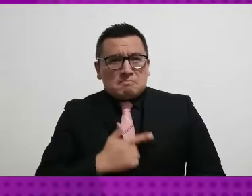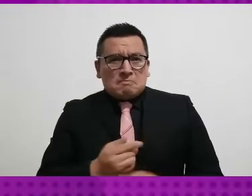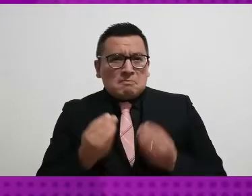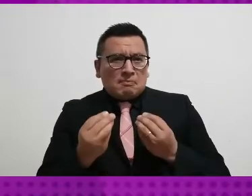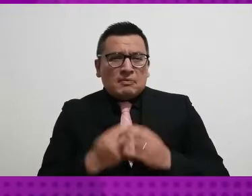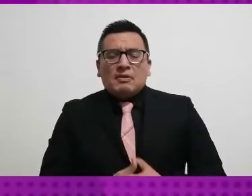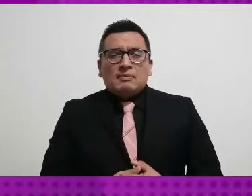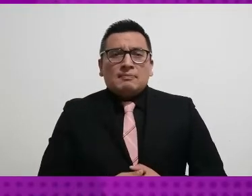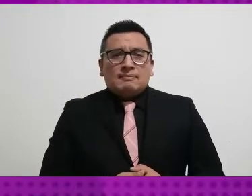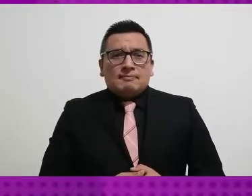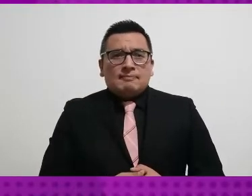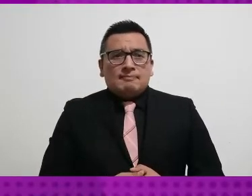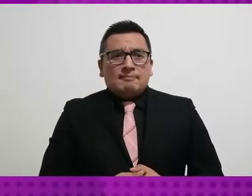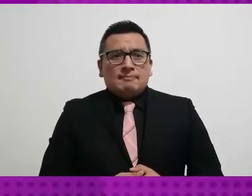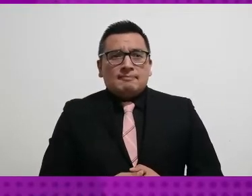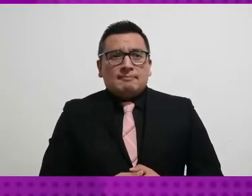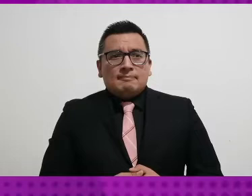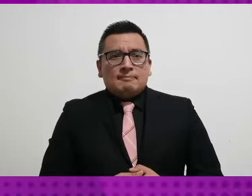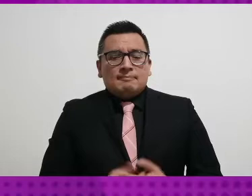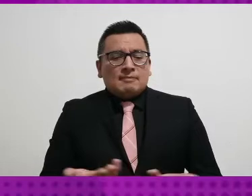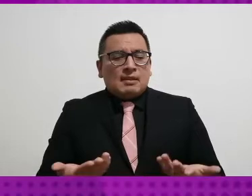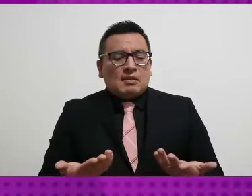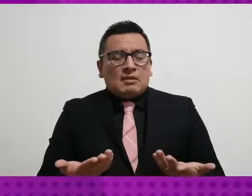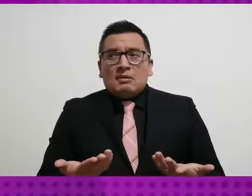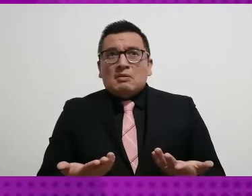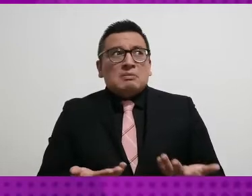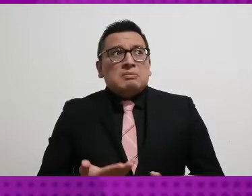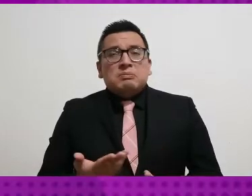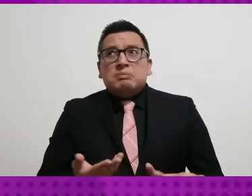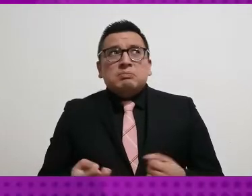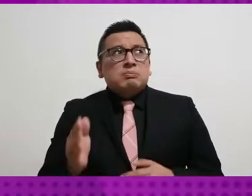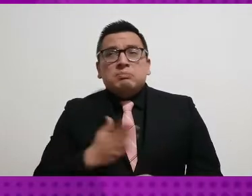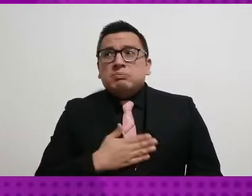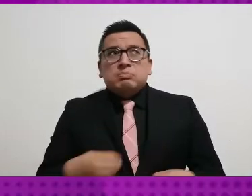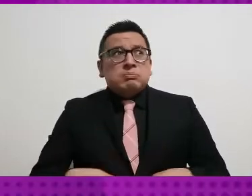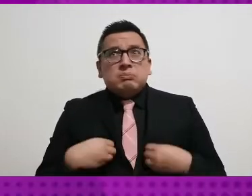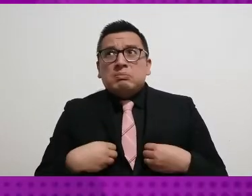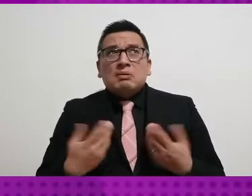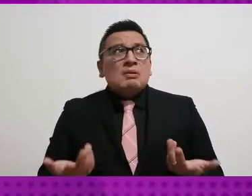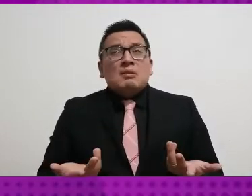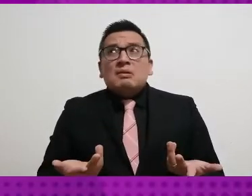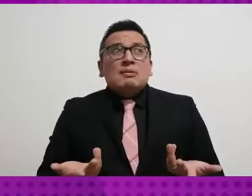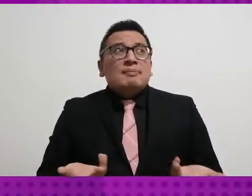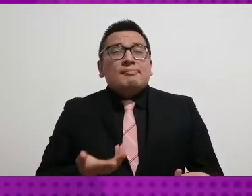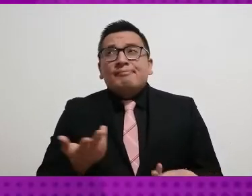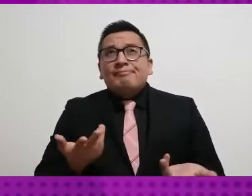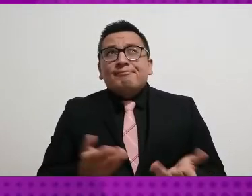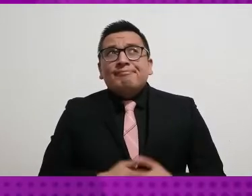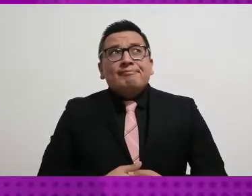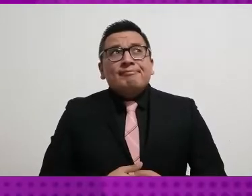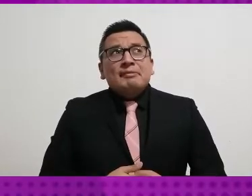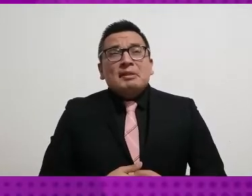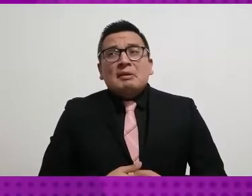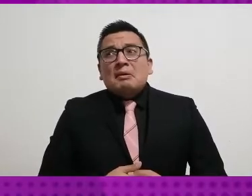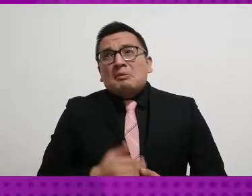gusta y pues la verdad soy muy contento con eso. En la vida pues más de carácter personal, pues soy